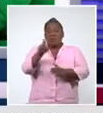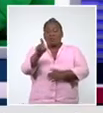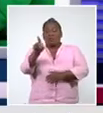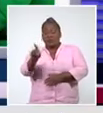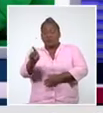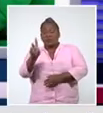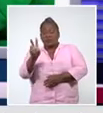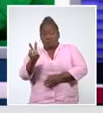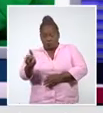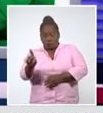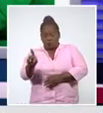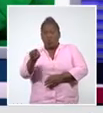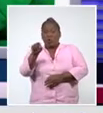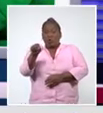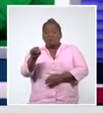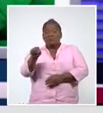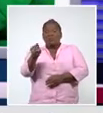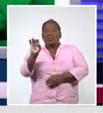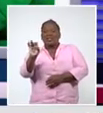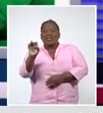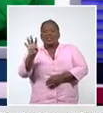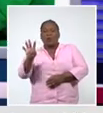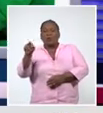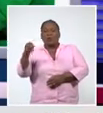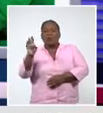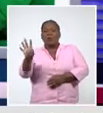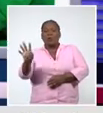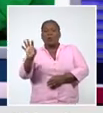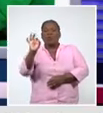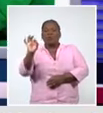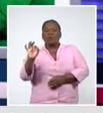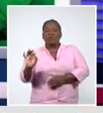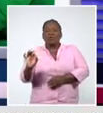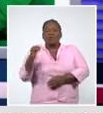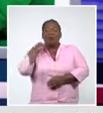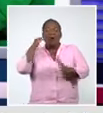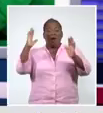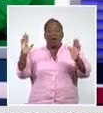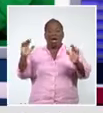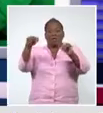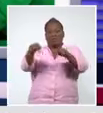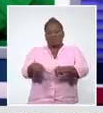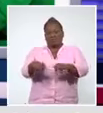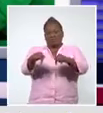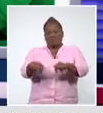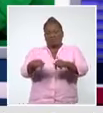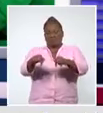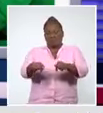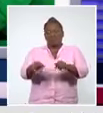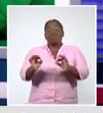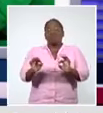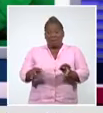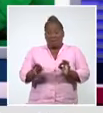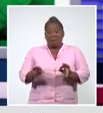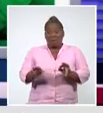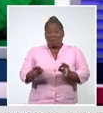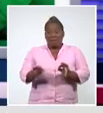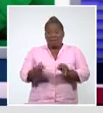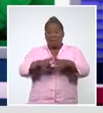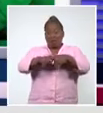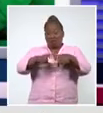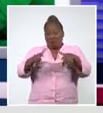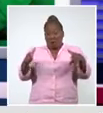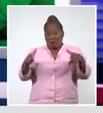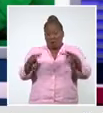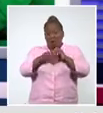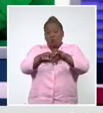74,4%, son de este año, solamente en 2 meses. Es verdad que hemos tenido un incremento en la transmisión, pero es